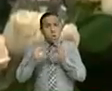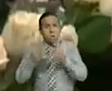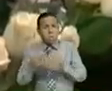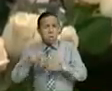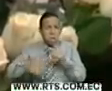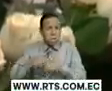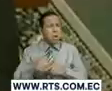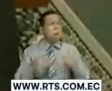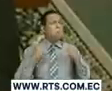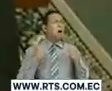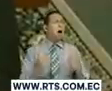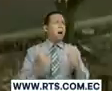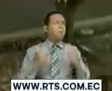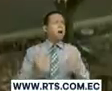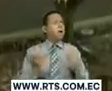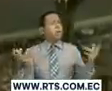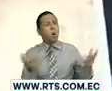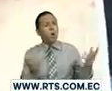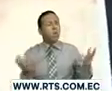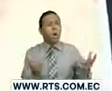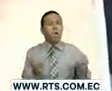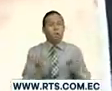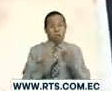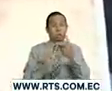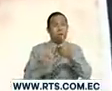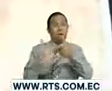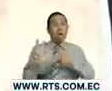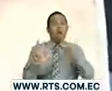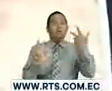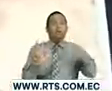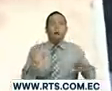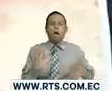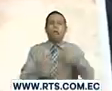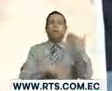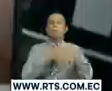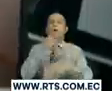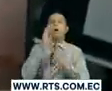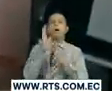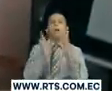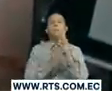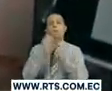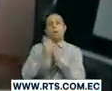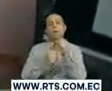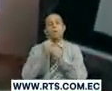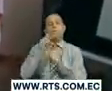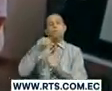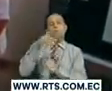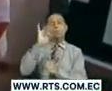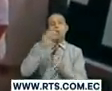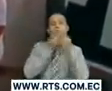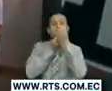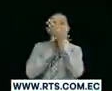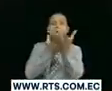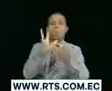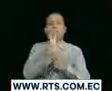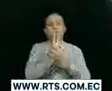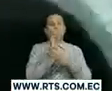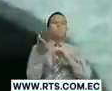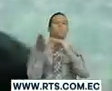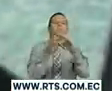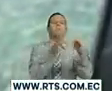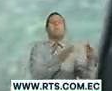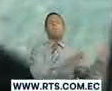La lamentable noticia del asesinato del equipo periodístico se conoció en abril del 2018. Los cuerpos fueron encontrados en